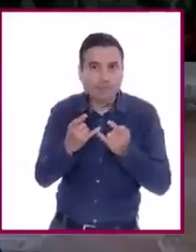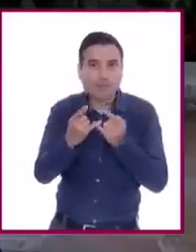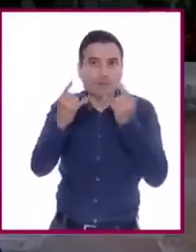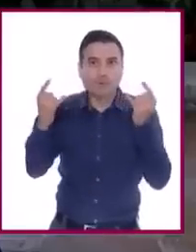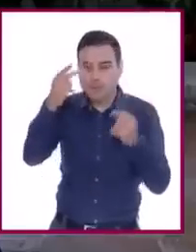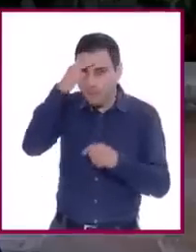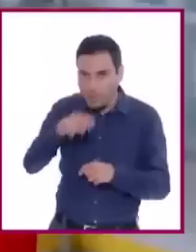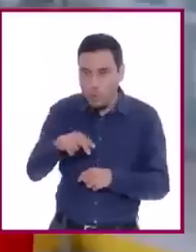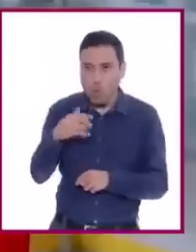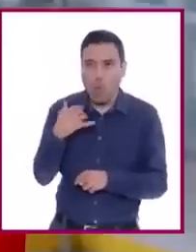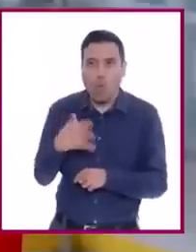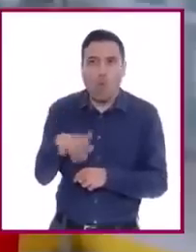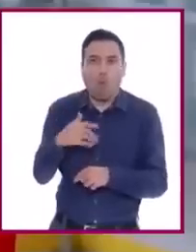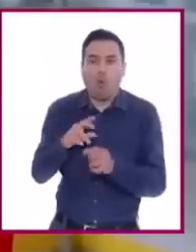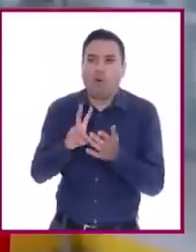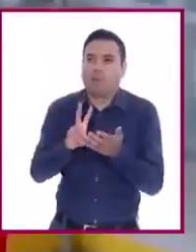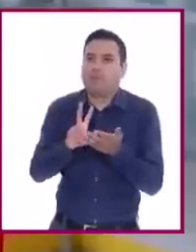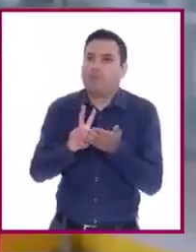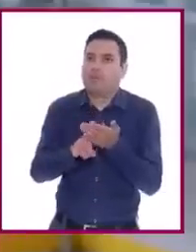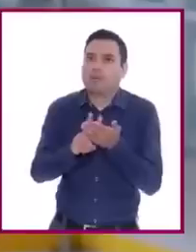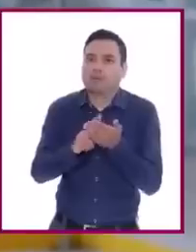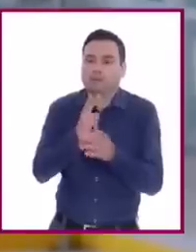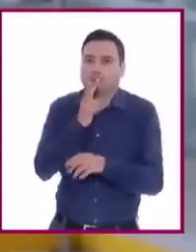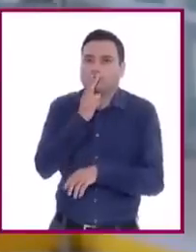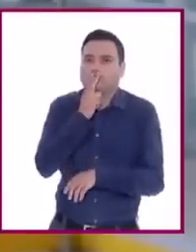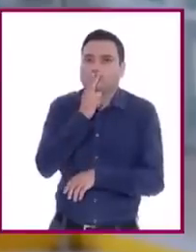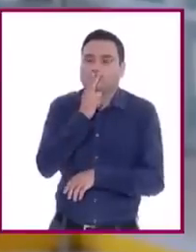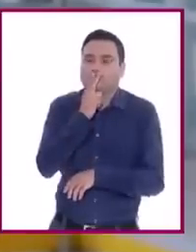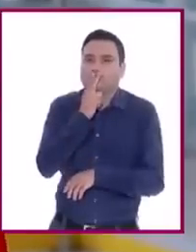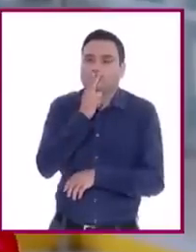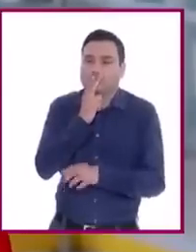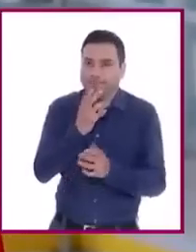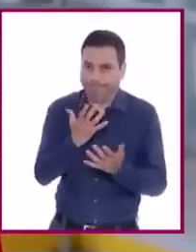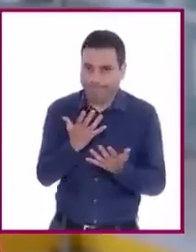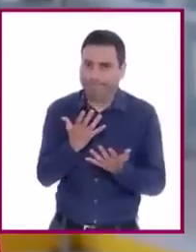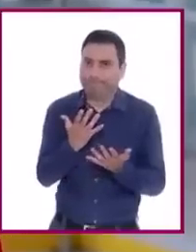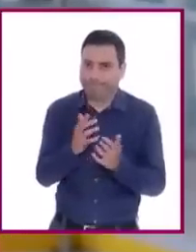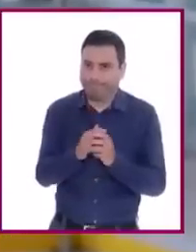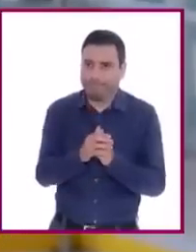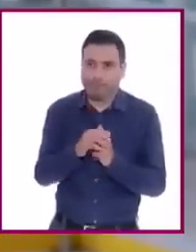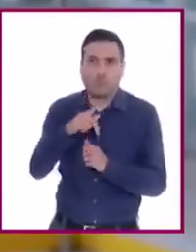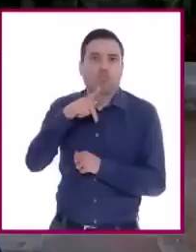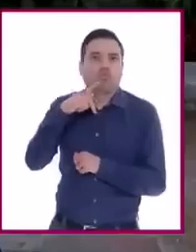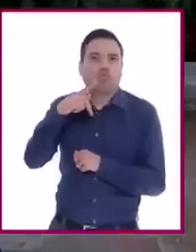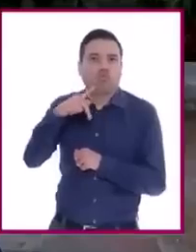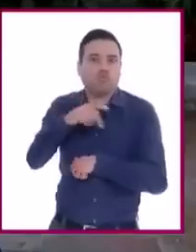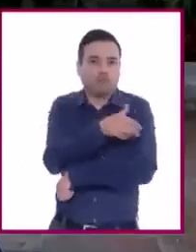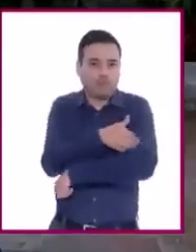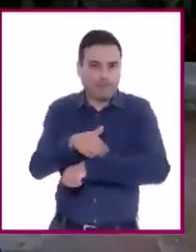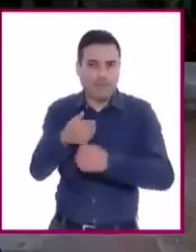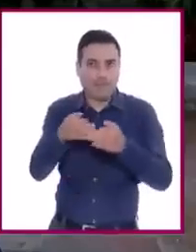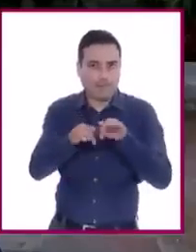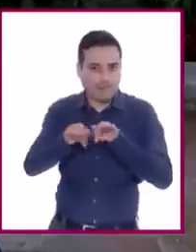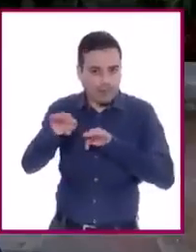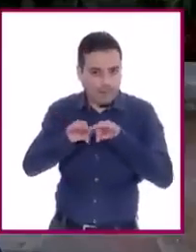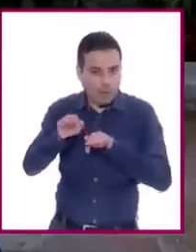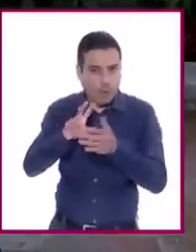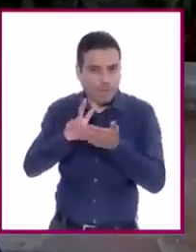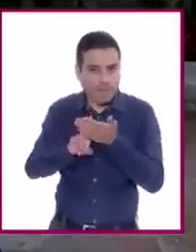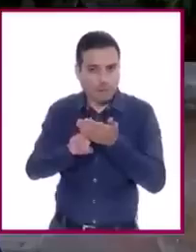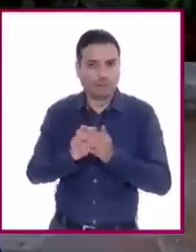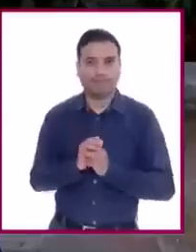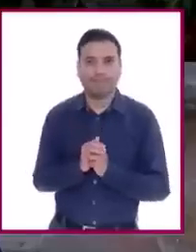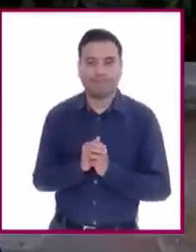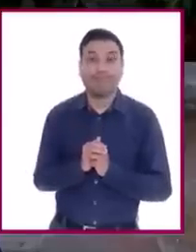y de manera particular para el trabajo de las propias familias vamos a tener que hacer altos